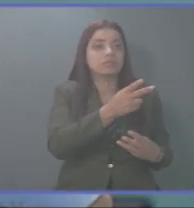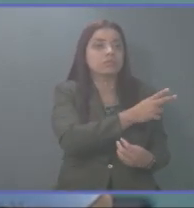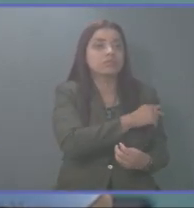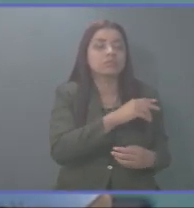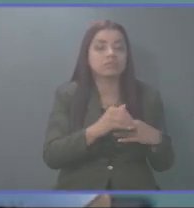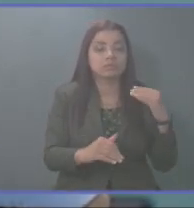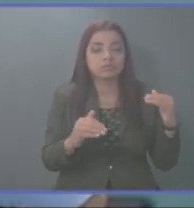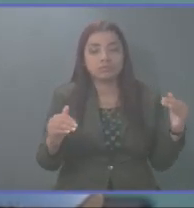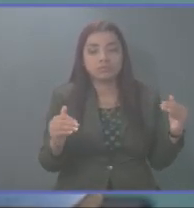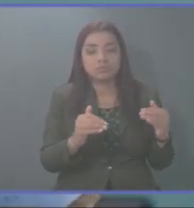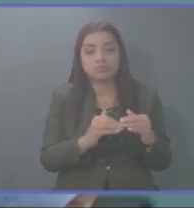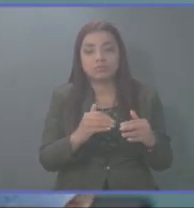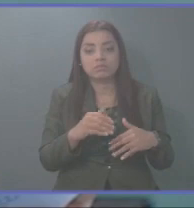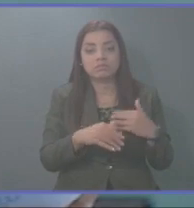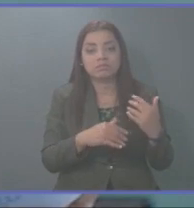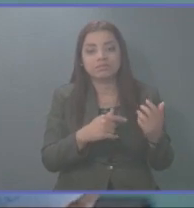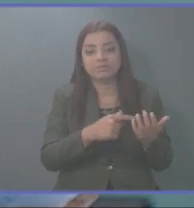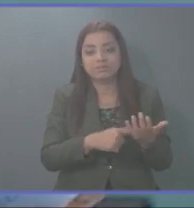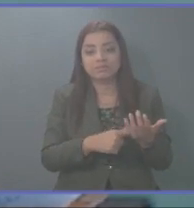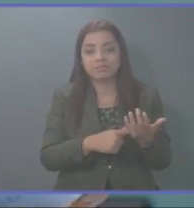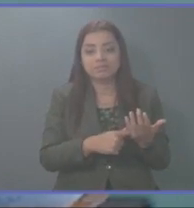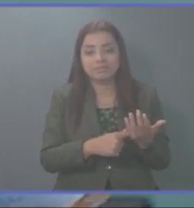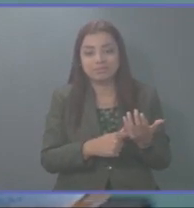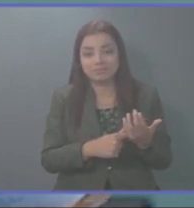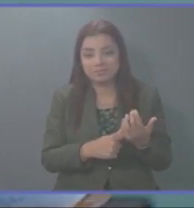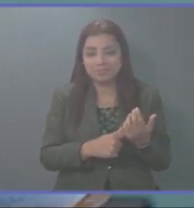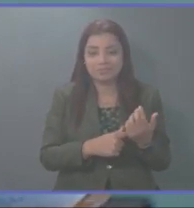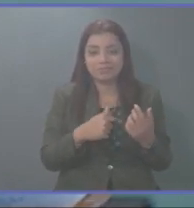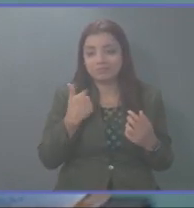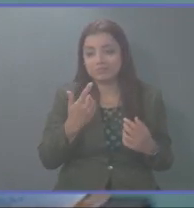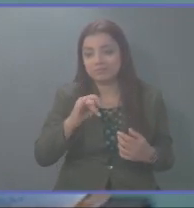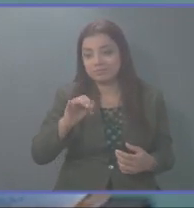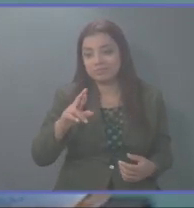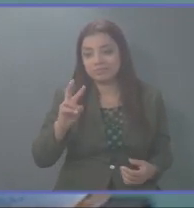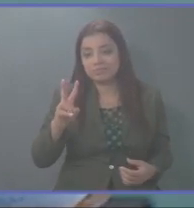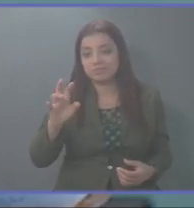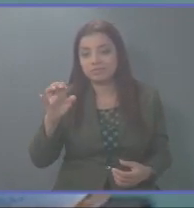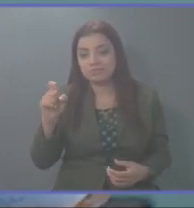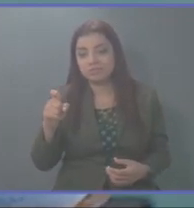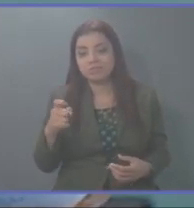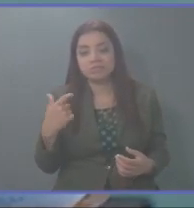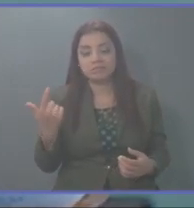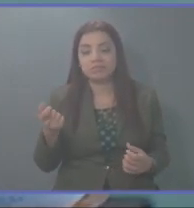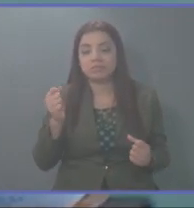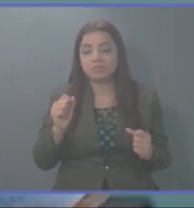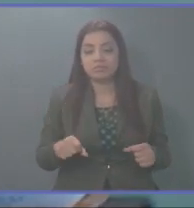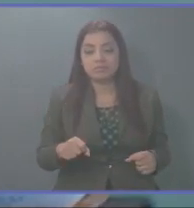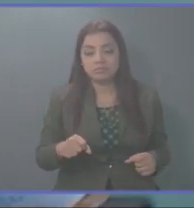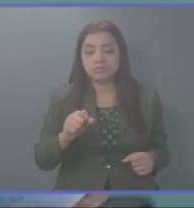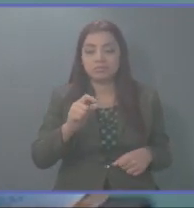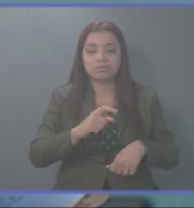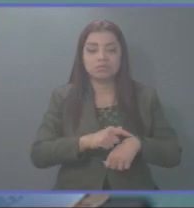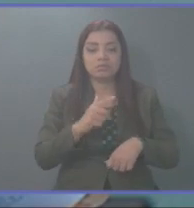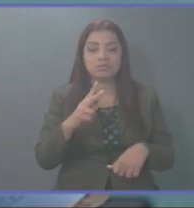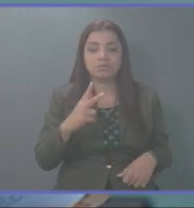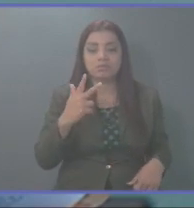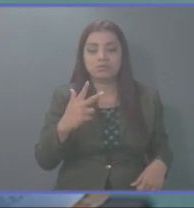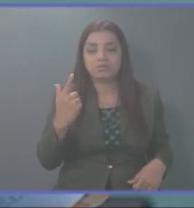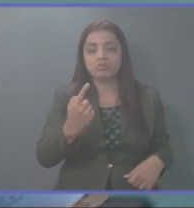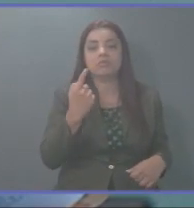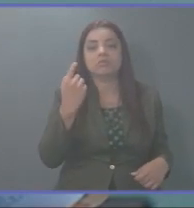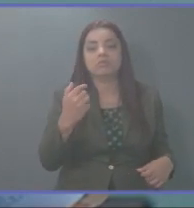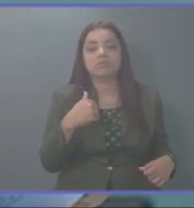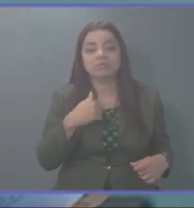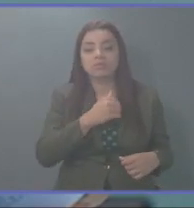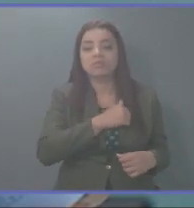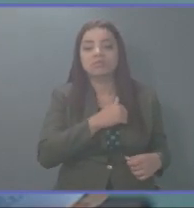en cada cargo para cada instancia proponente. Dichas JRBEX podrán integrarse con un mínimo de 3 miembros propietarios y